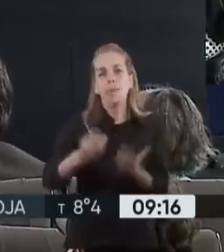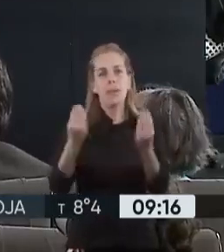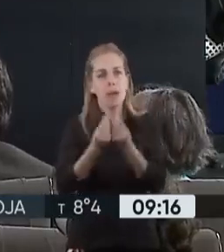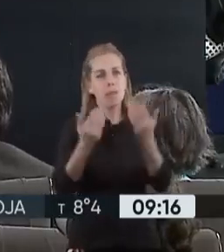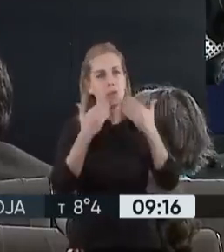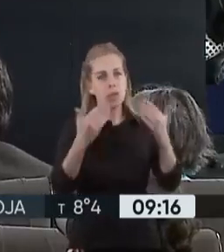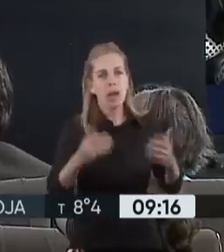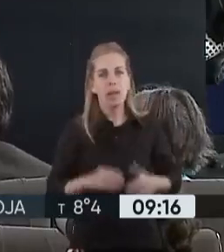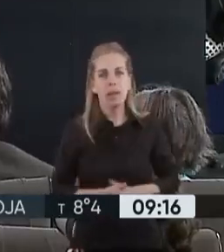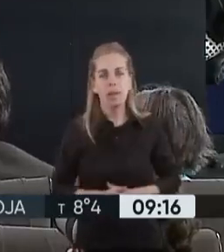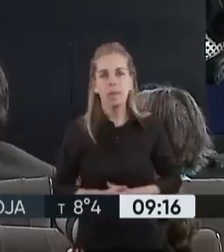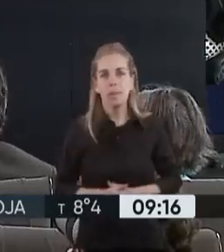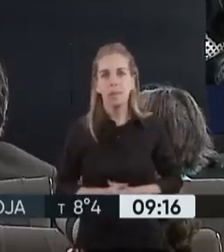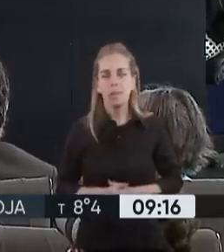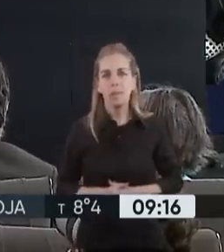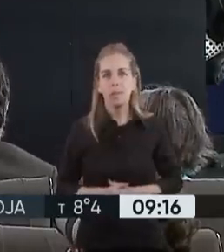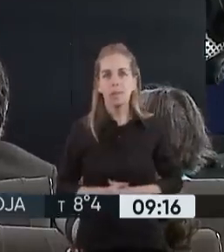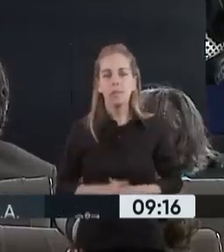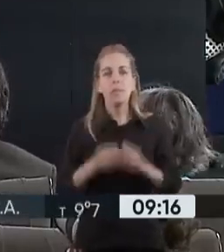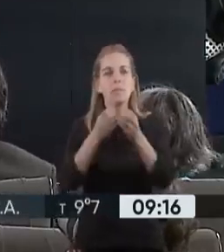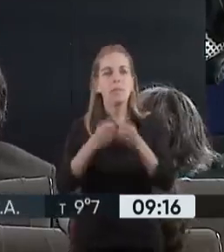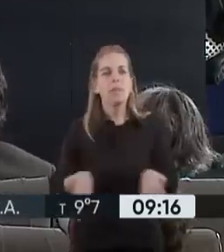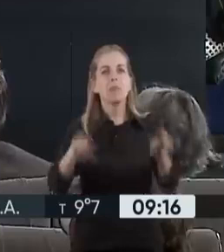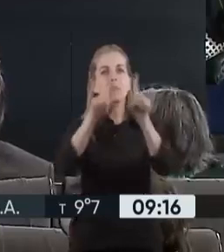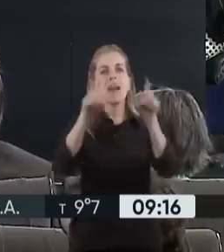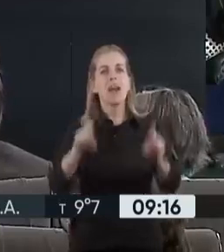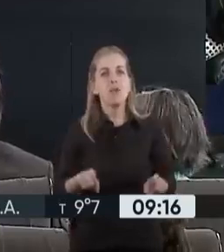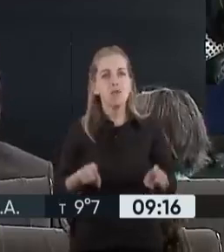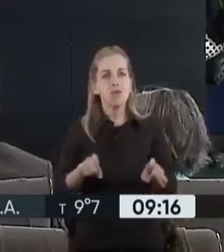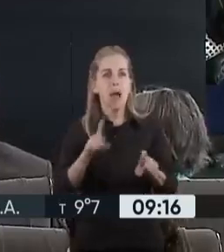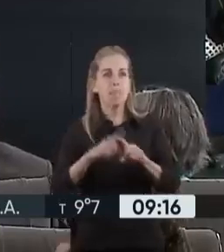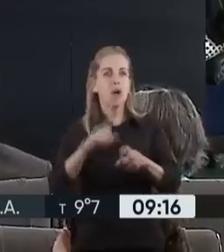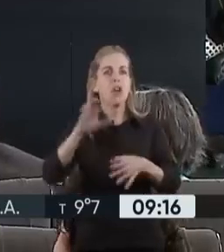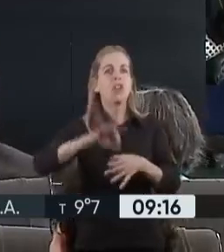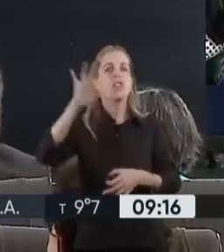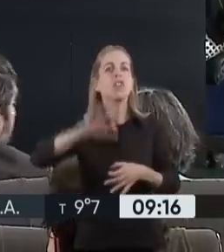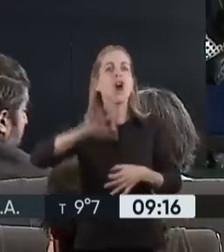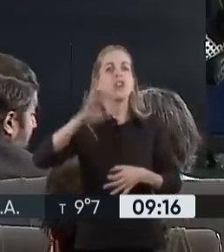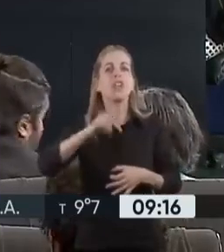gracias comenzamos con las preguntas que te hicieron por sorteo